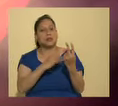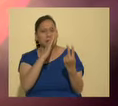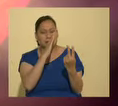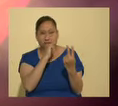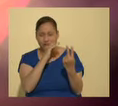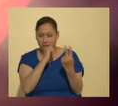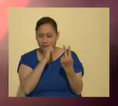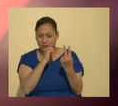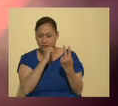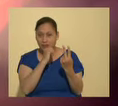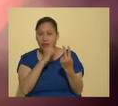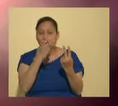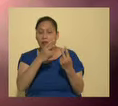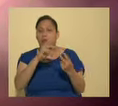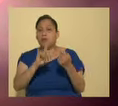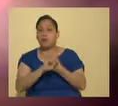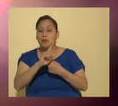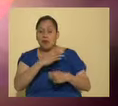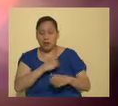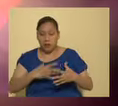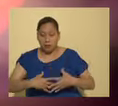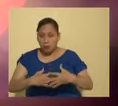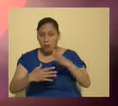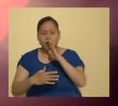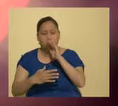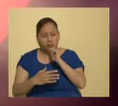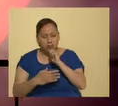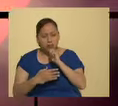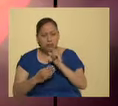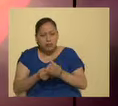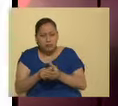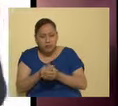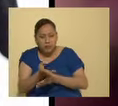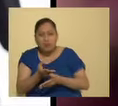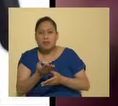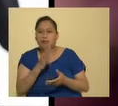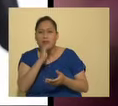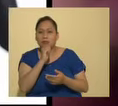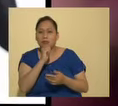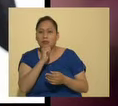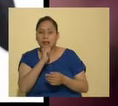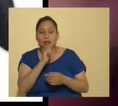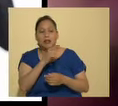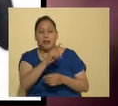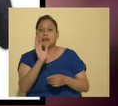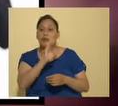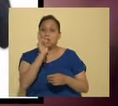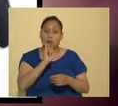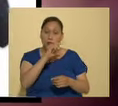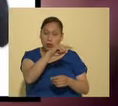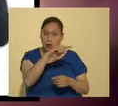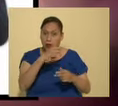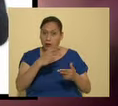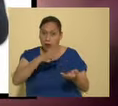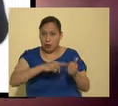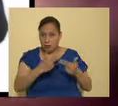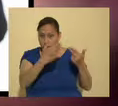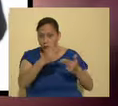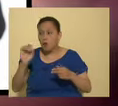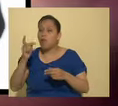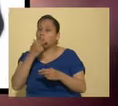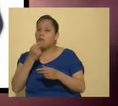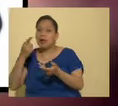infertilidad. Estos problemas de infertilidad puede ser que vengan en la mujer, puede ser que vengan en el